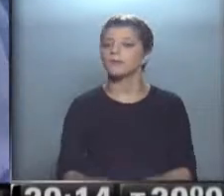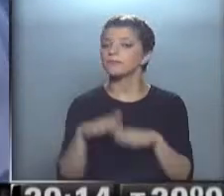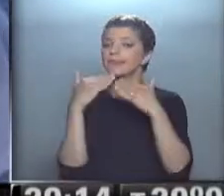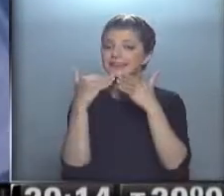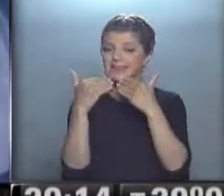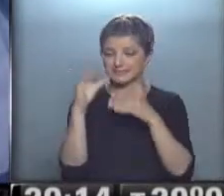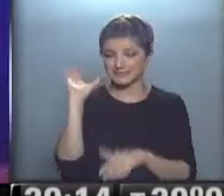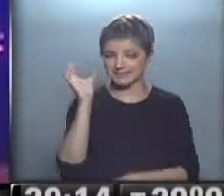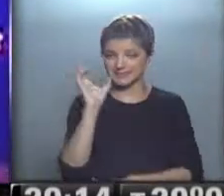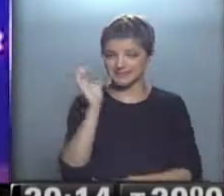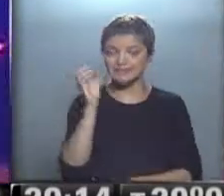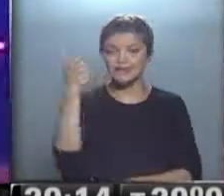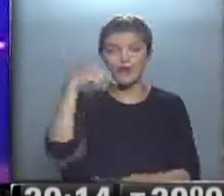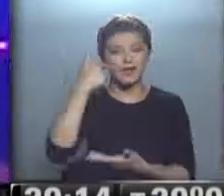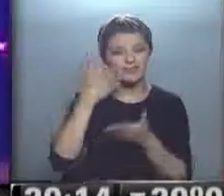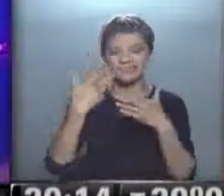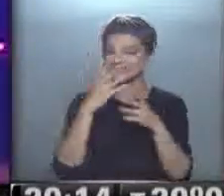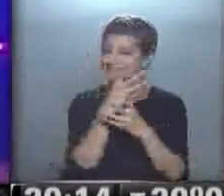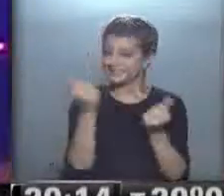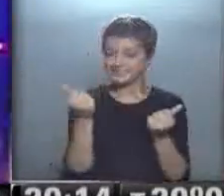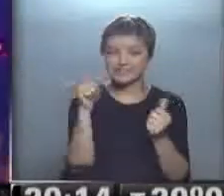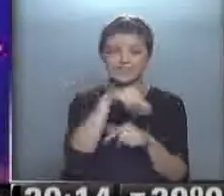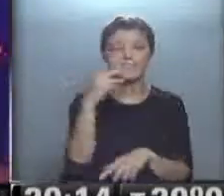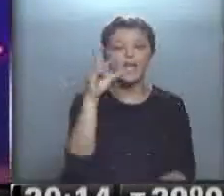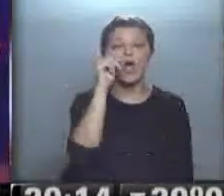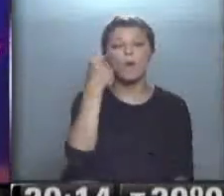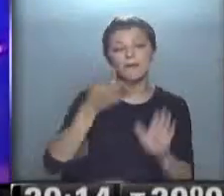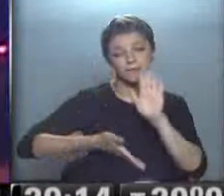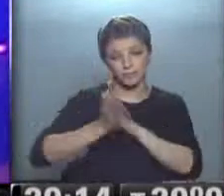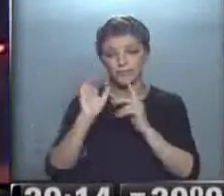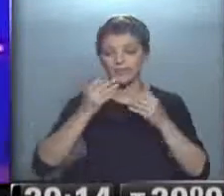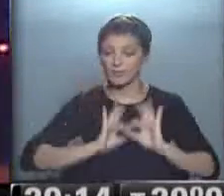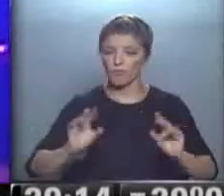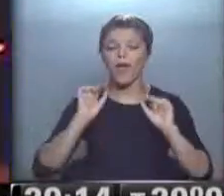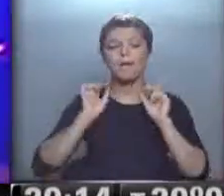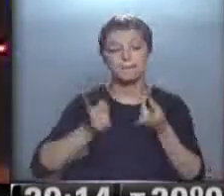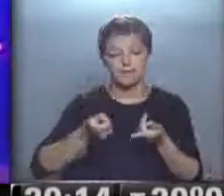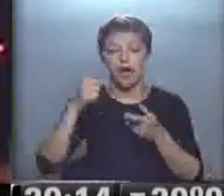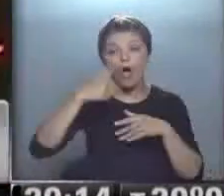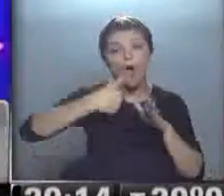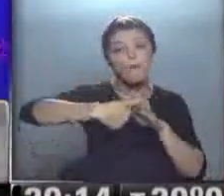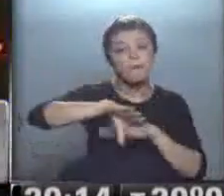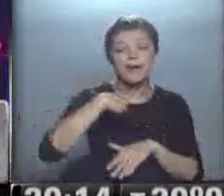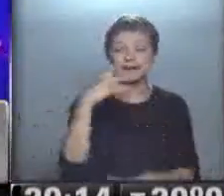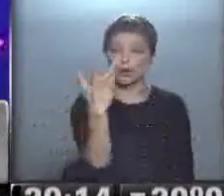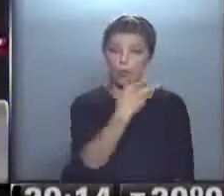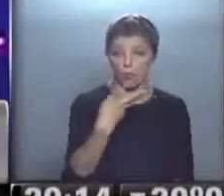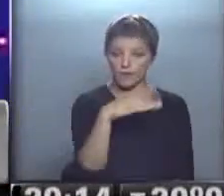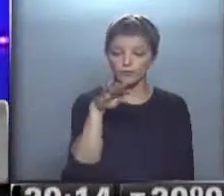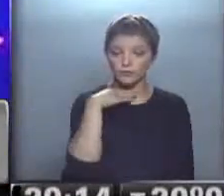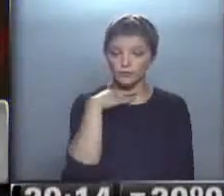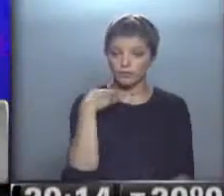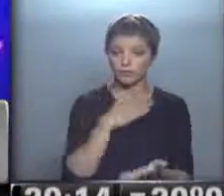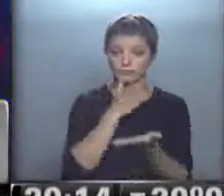Gracias, Ceci. Y bueno, ya liberaron finalmente al padre, están a punto de entregarse, vemos mucho